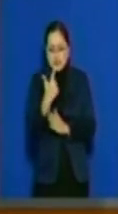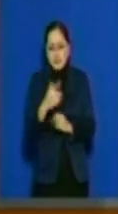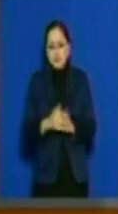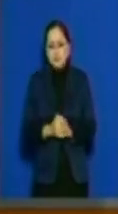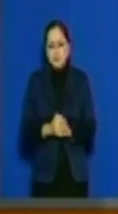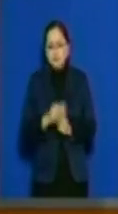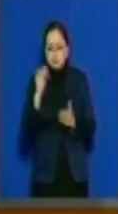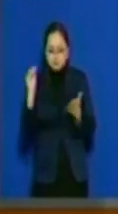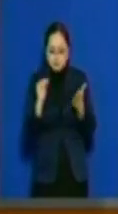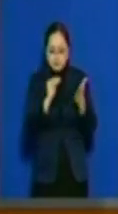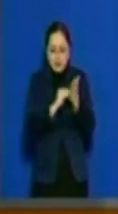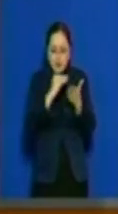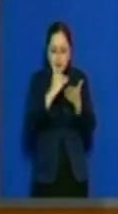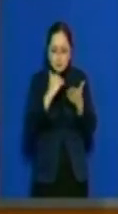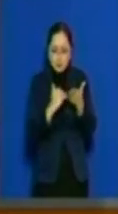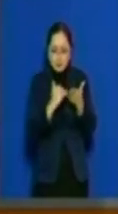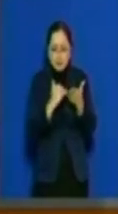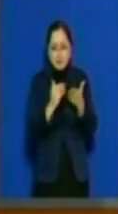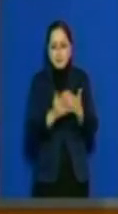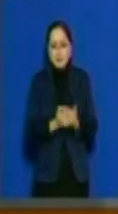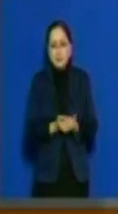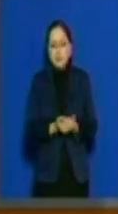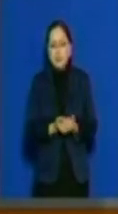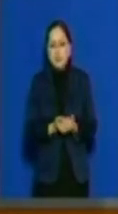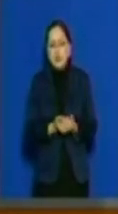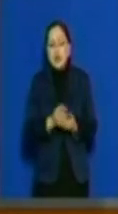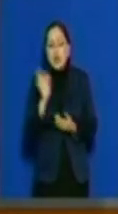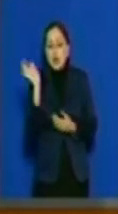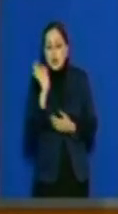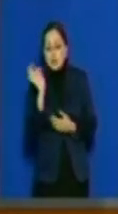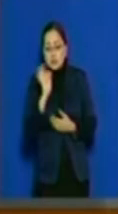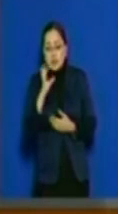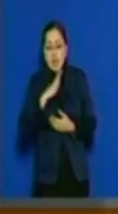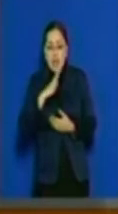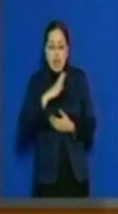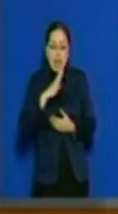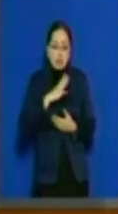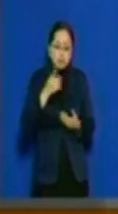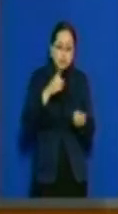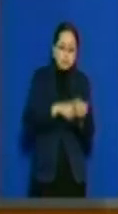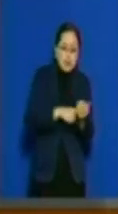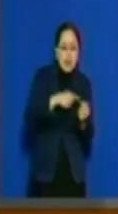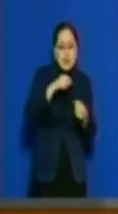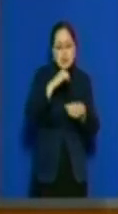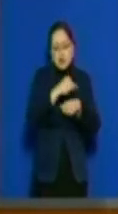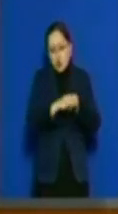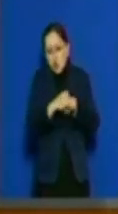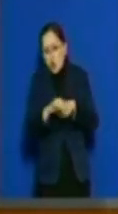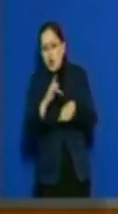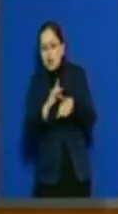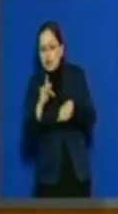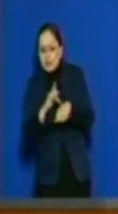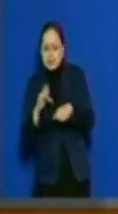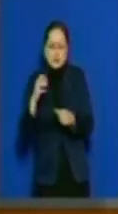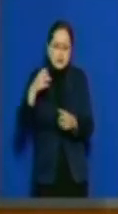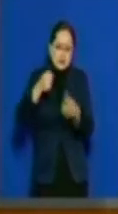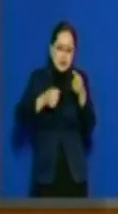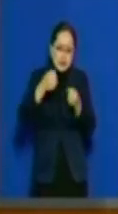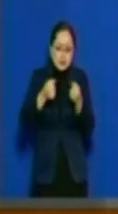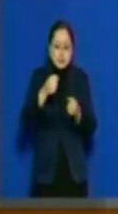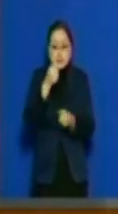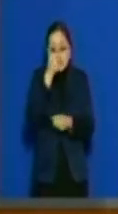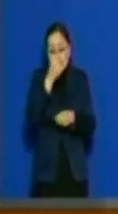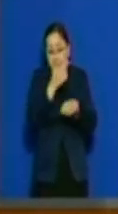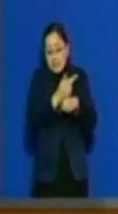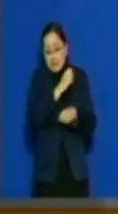Se adiciona un párrafo. En los casos de productos lácteos, la Secretaría obligará a señalar